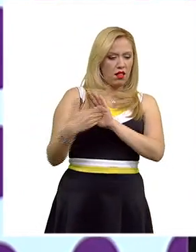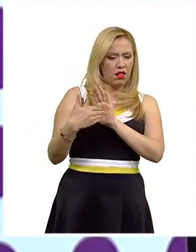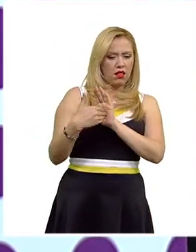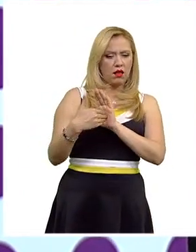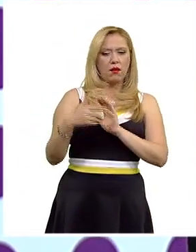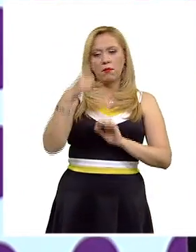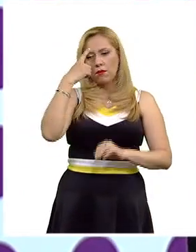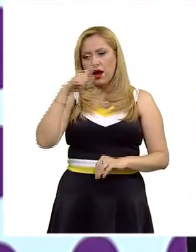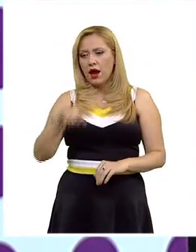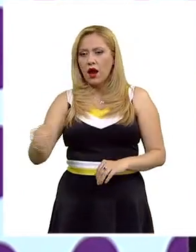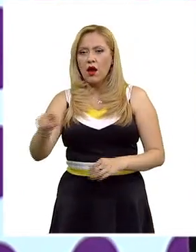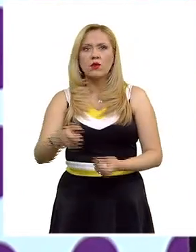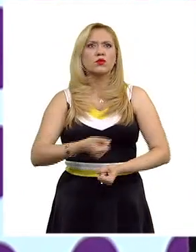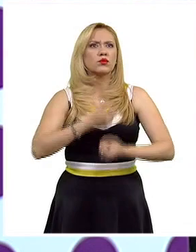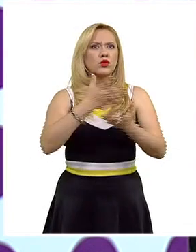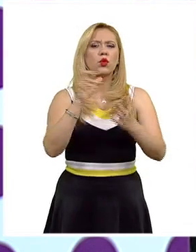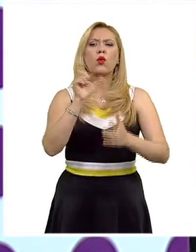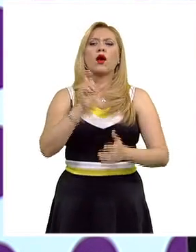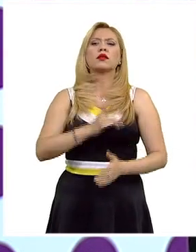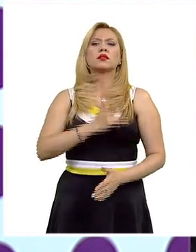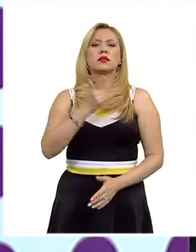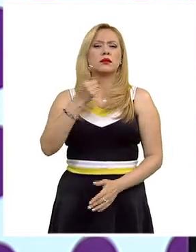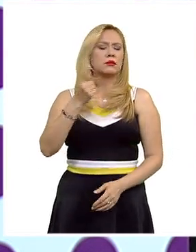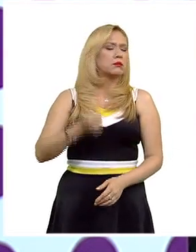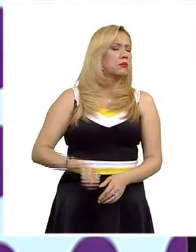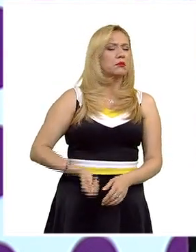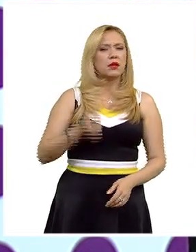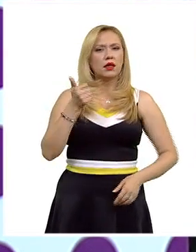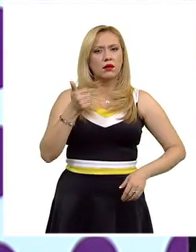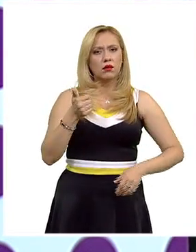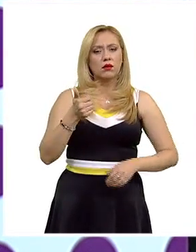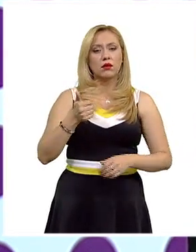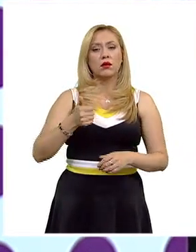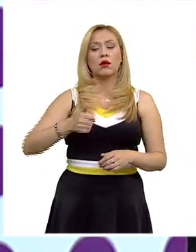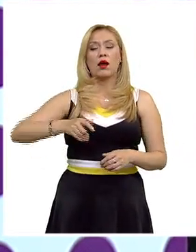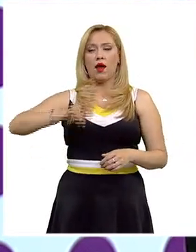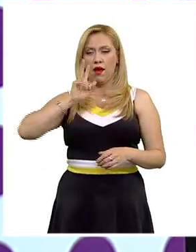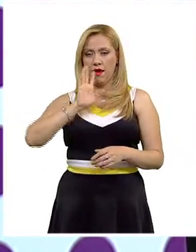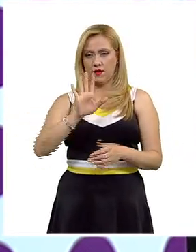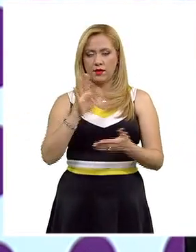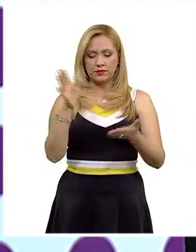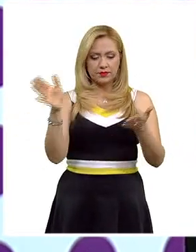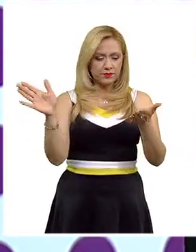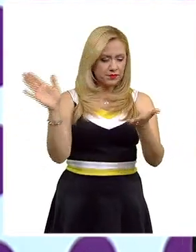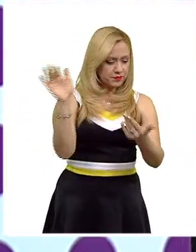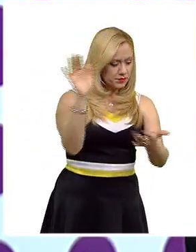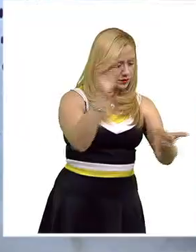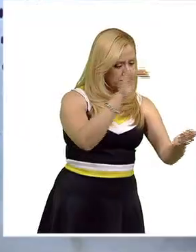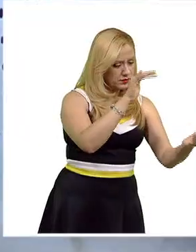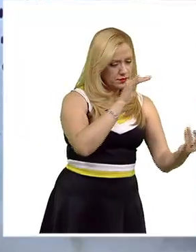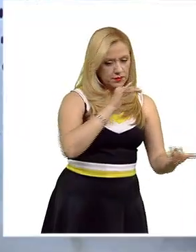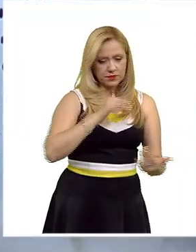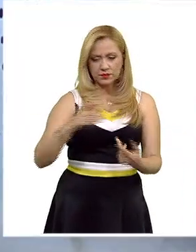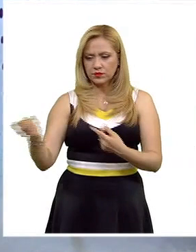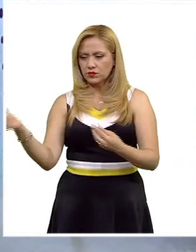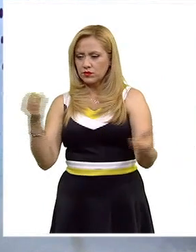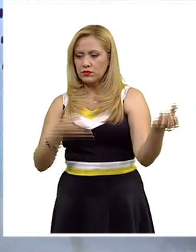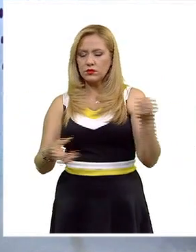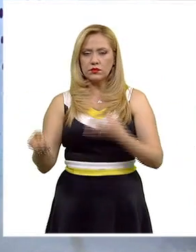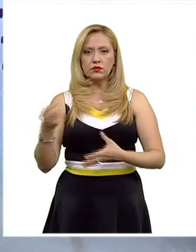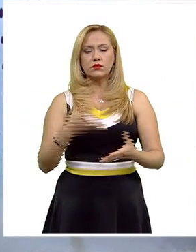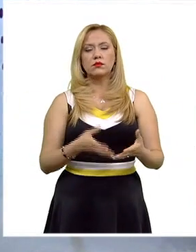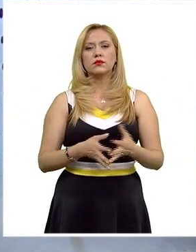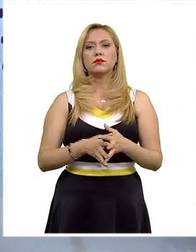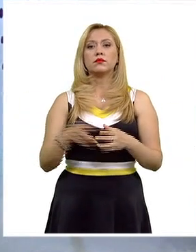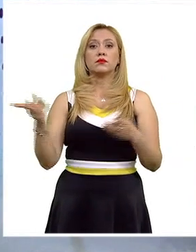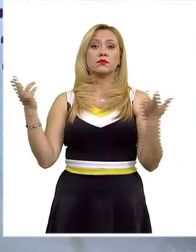experiencia de acoso sexual que vivimos las mujeres. Y de acuerdo con lo que se pudo recabar a partir del uso de este hashtag, un